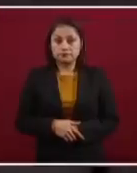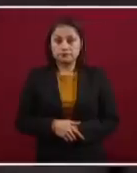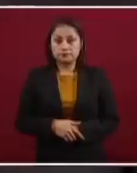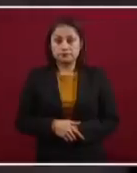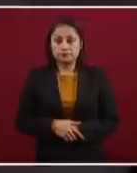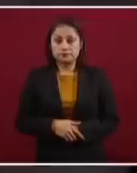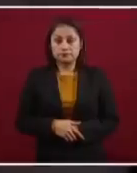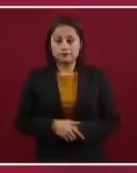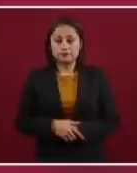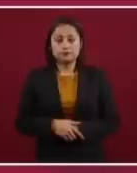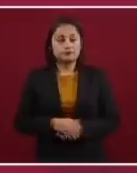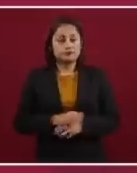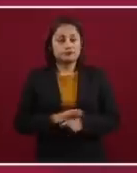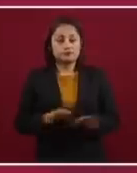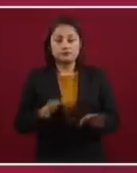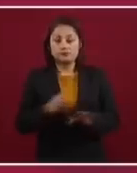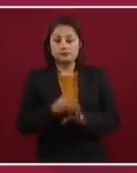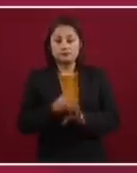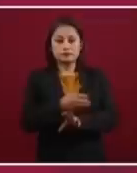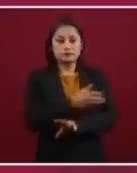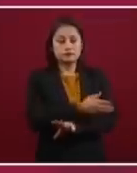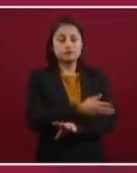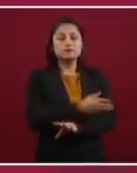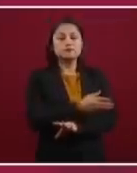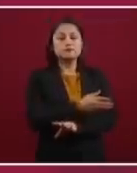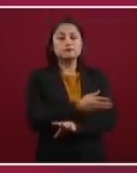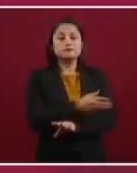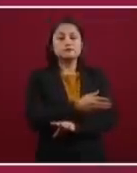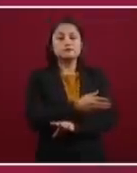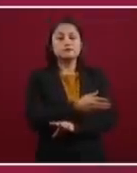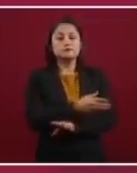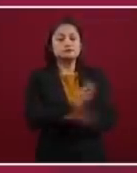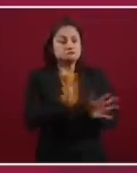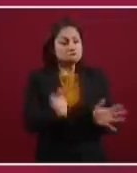la propaganda a favor